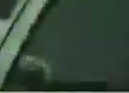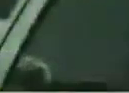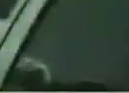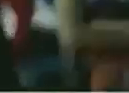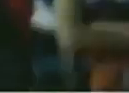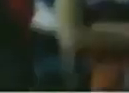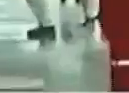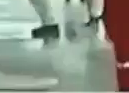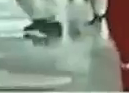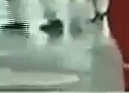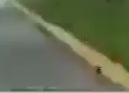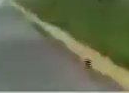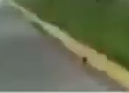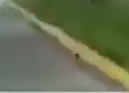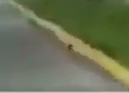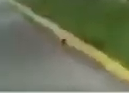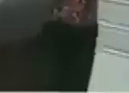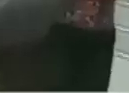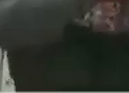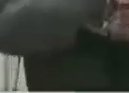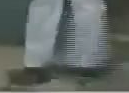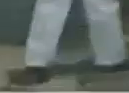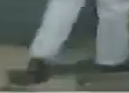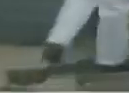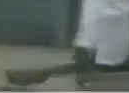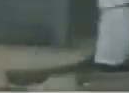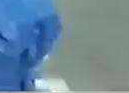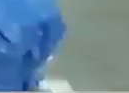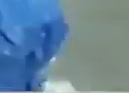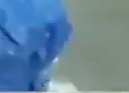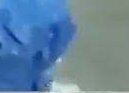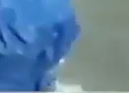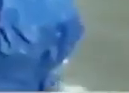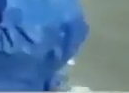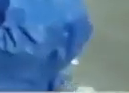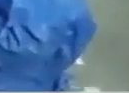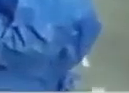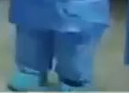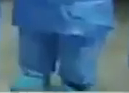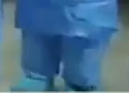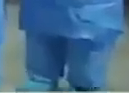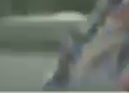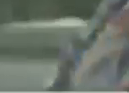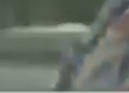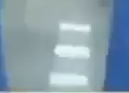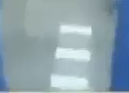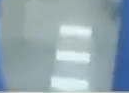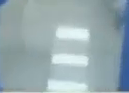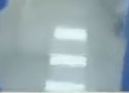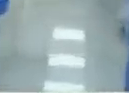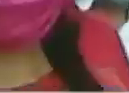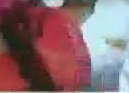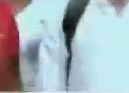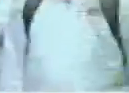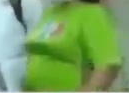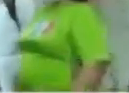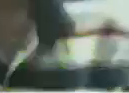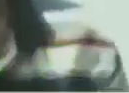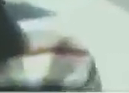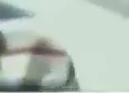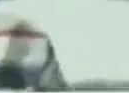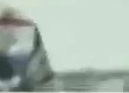el COVID-19, la principal tarea del ALBA TCP ha sido defender la vida de los pueblos. Se creó un fondo humanitario para que los países